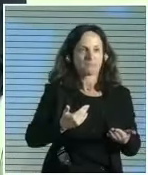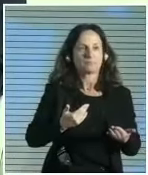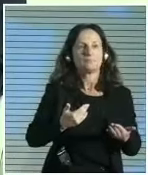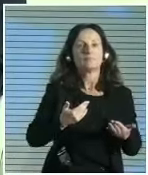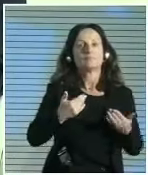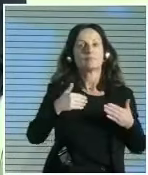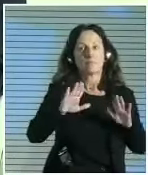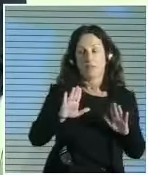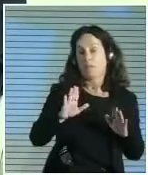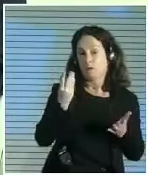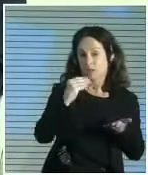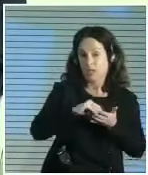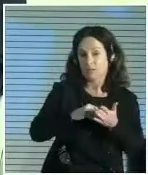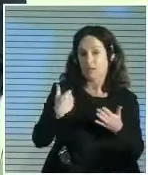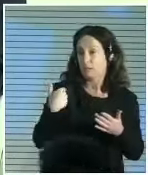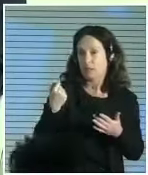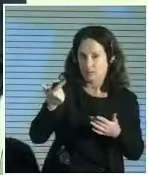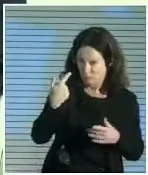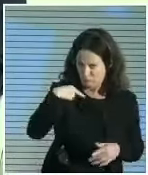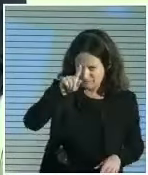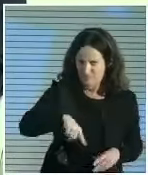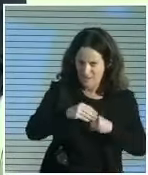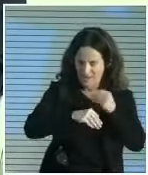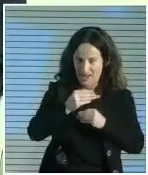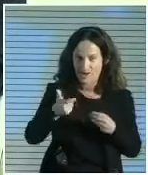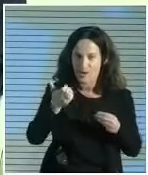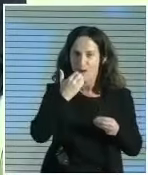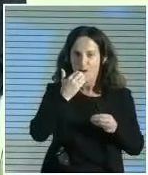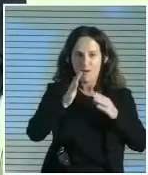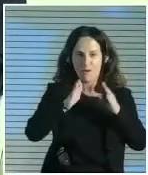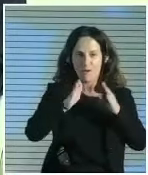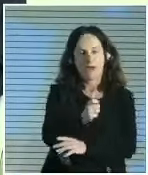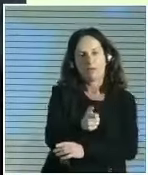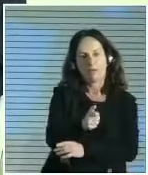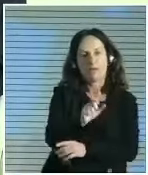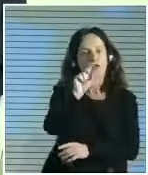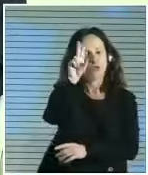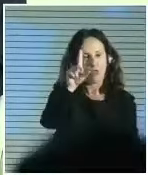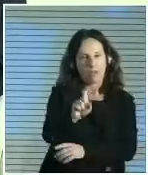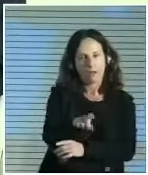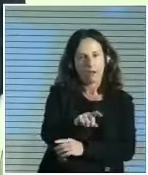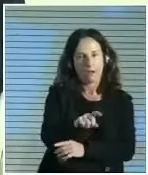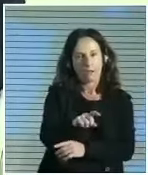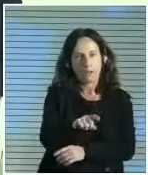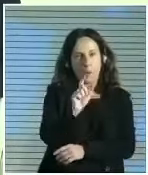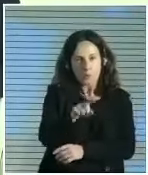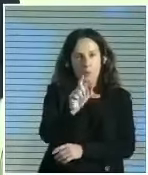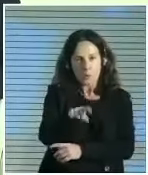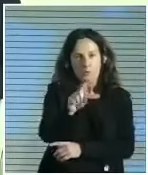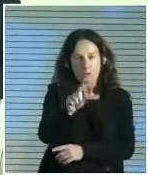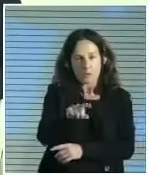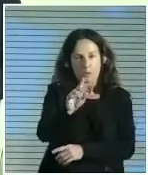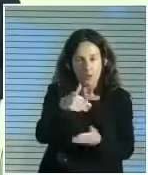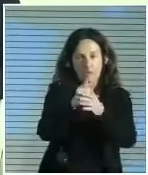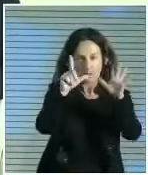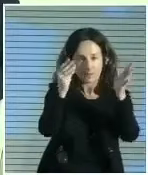y soy presa de ello, cuando vas a cambiar al canal 12, eres capaz de darle 7 veces al clic en